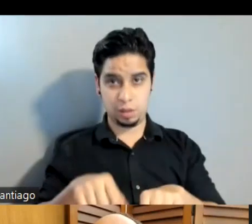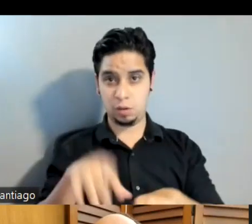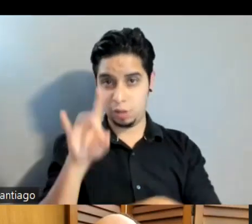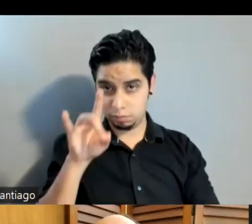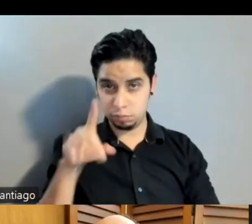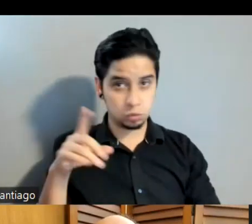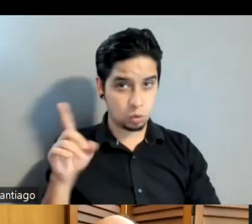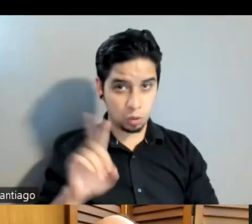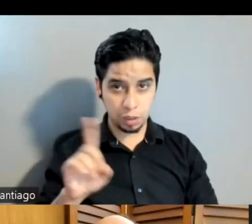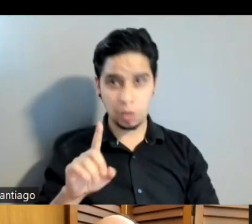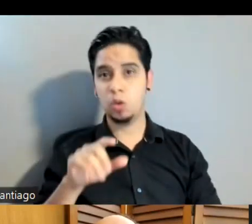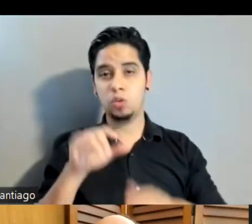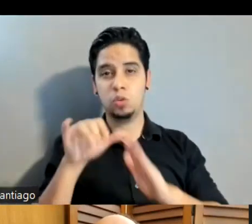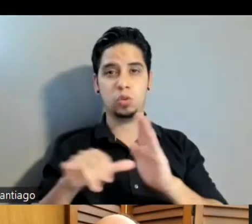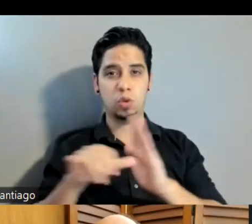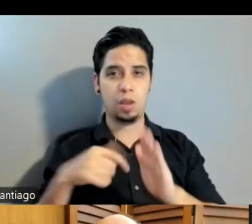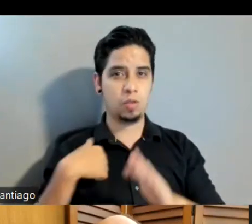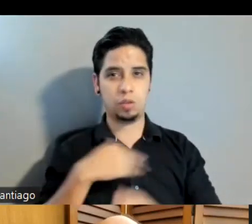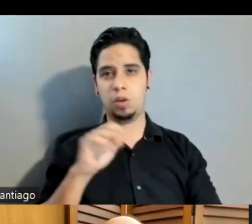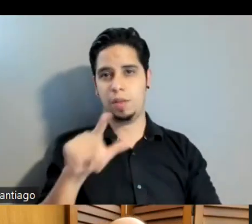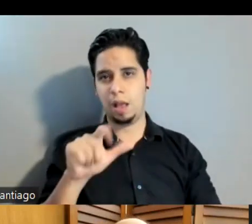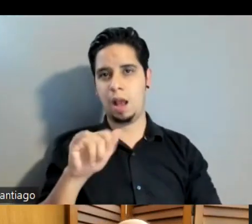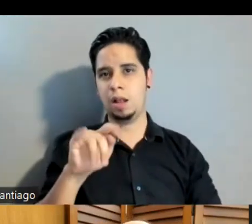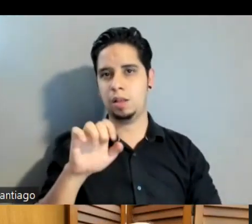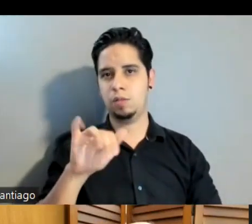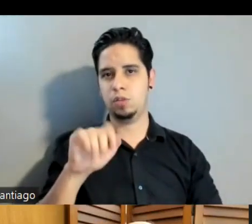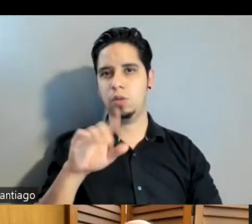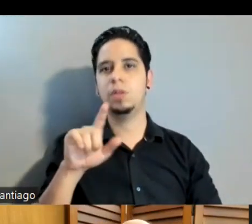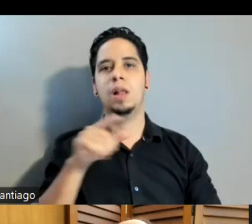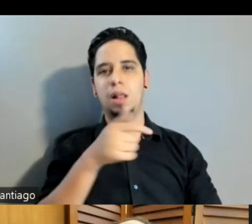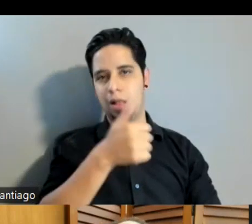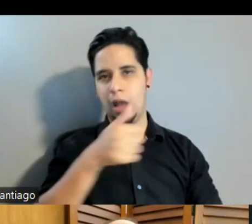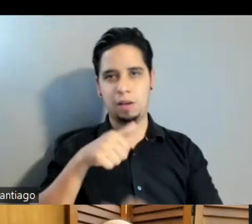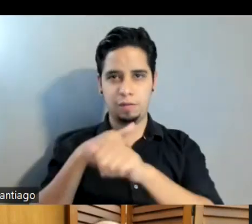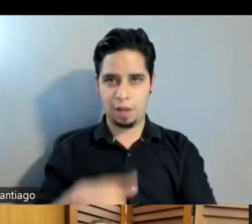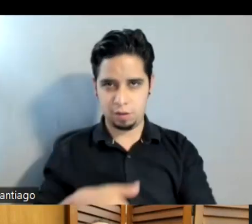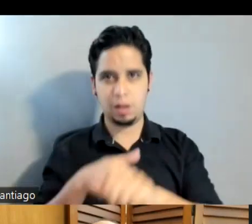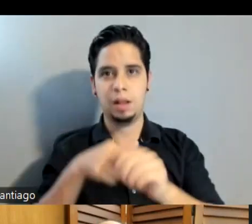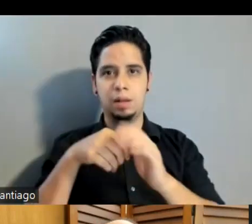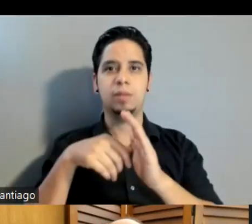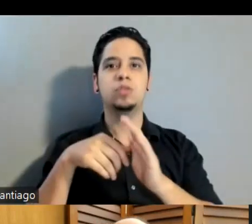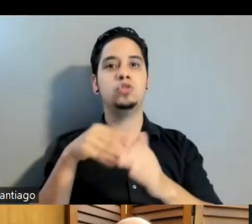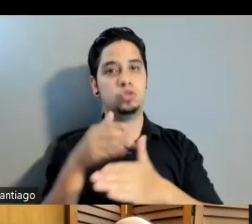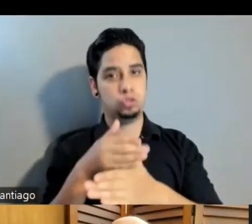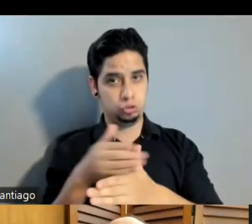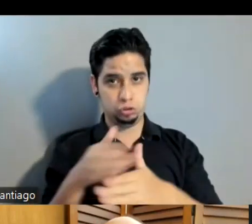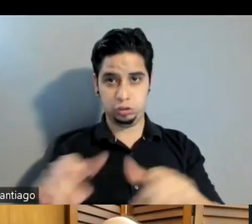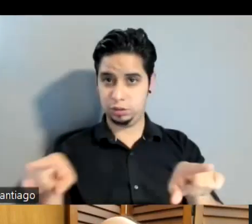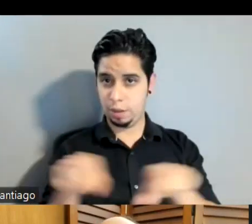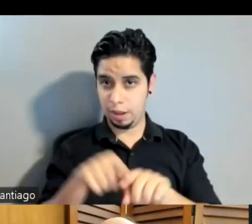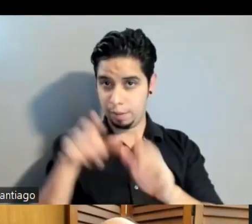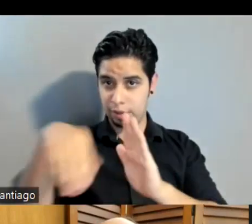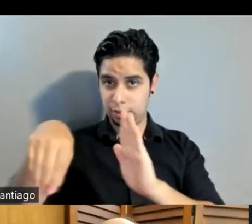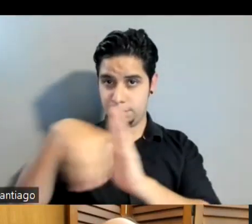nos encuentran, en YouTube, en nuestro canal Artefusión. Ahí me le das like, me le das follow, me le das share y también me le das